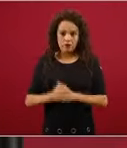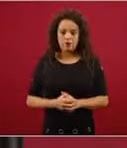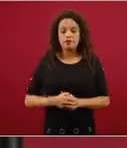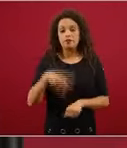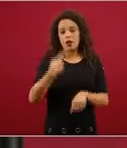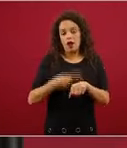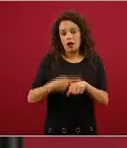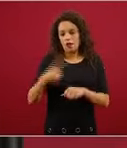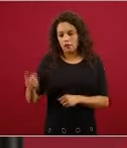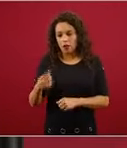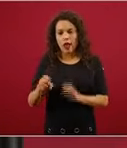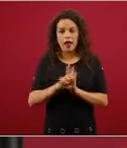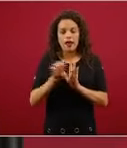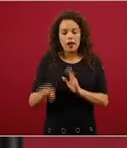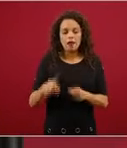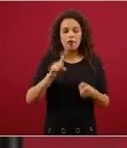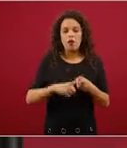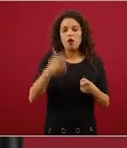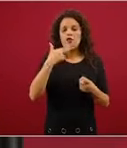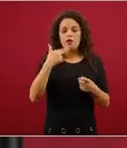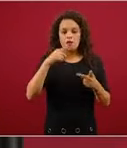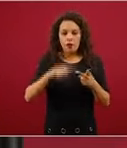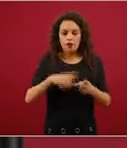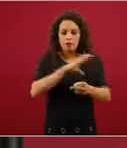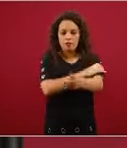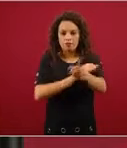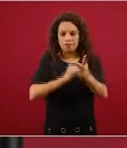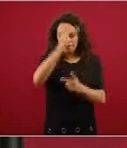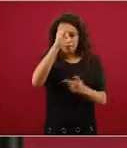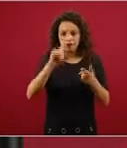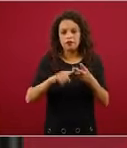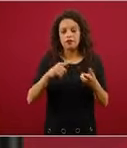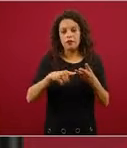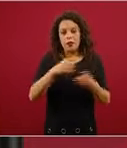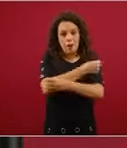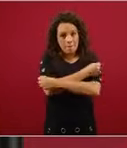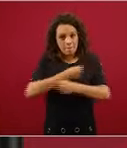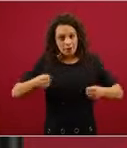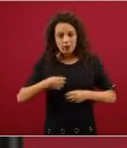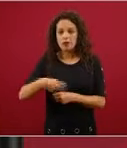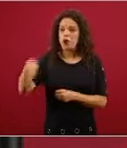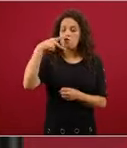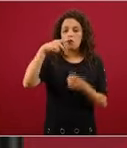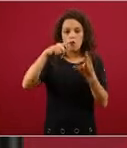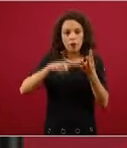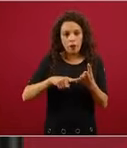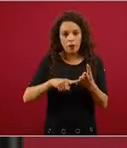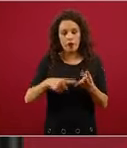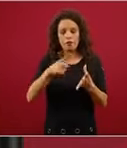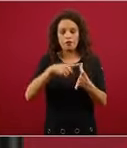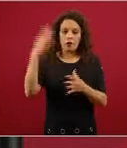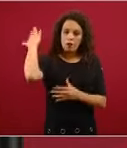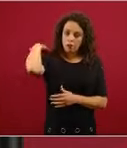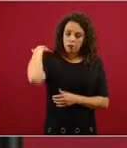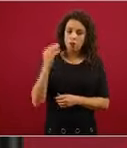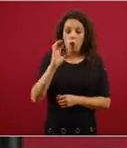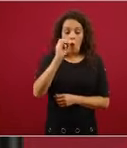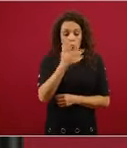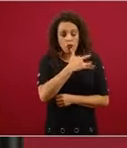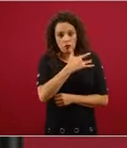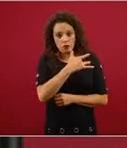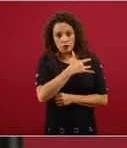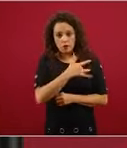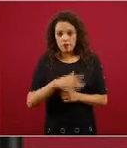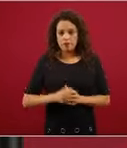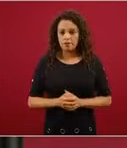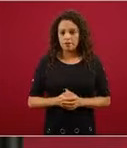diabetes, hipertensión, obesidad, sobrepeso, tabaquismo, enfermedad pulmonar o enfermedad cardíaca crónicas,